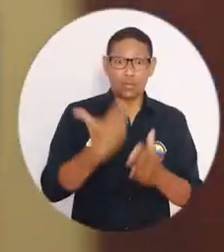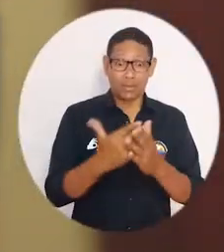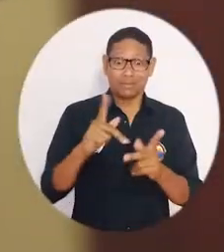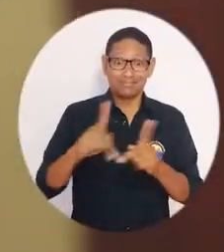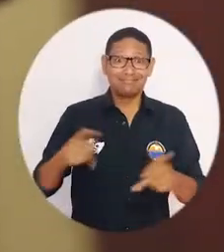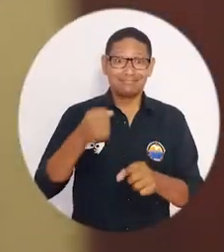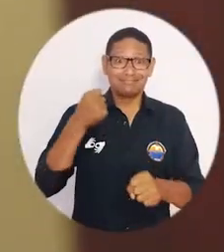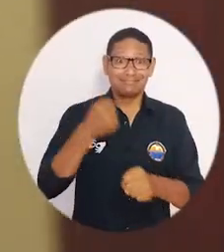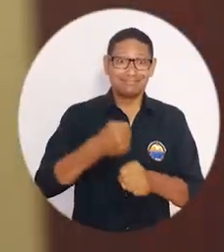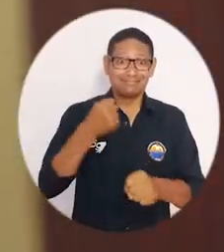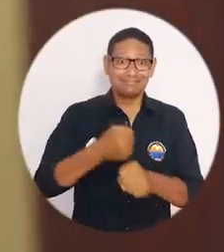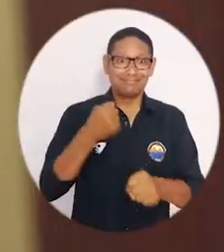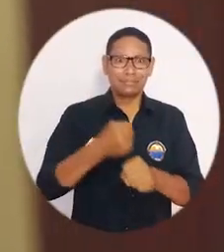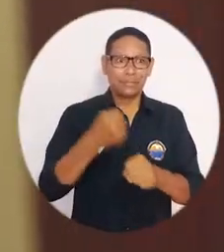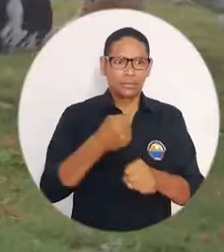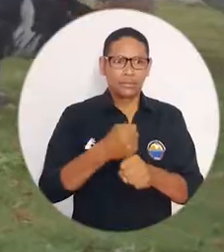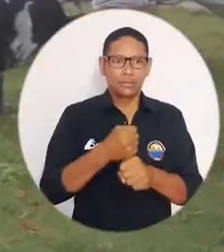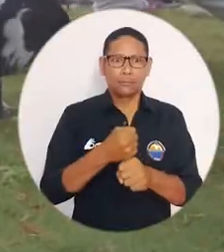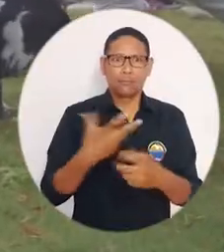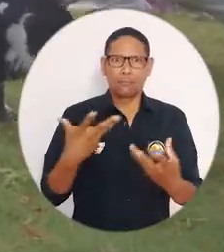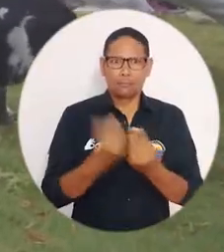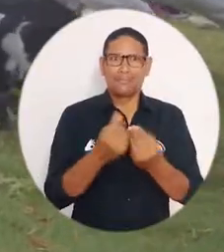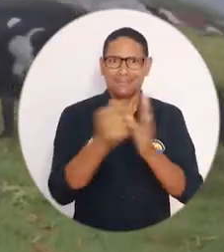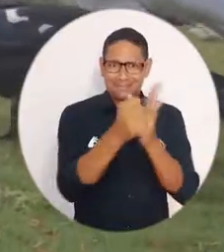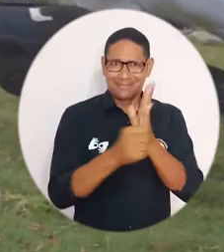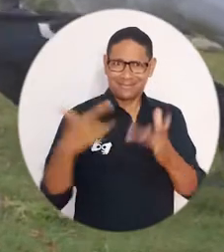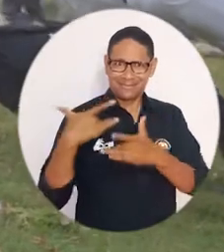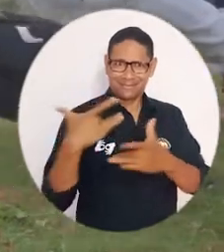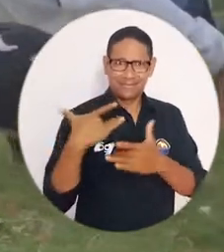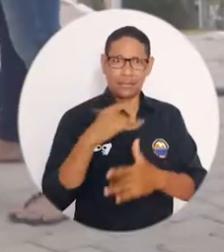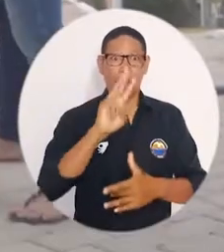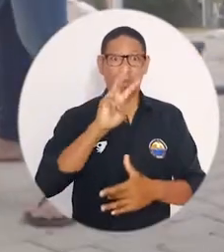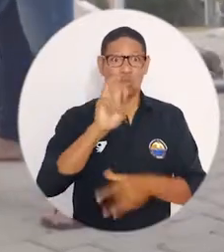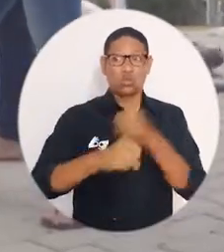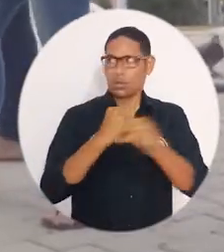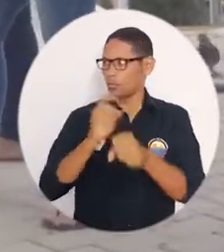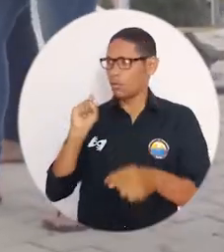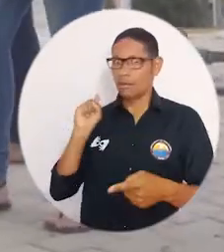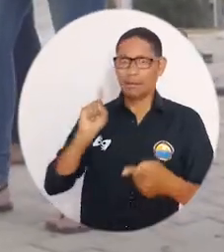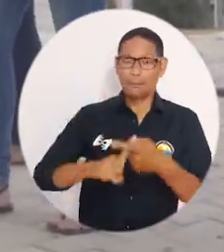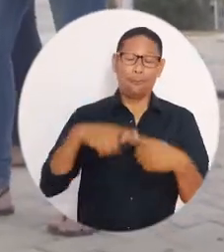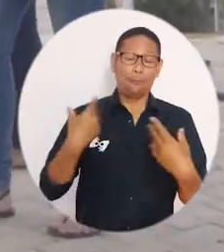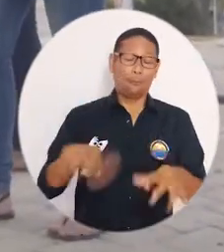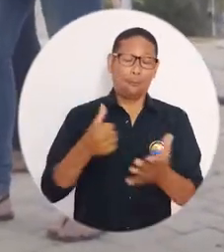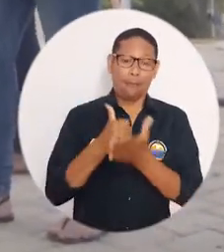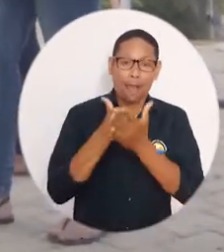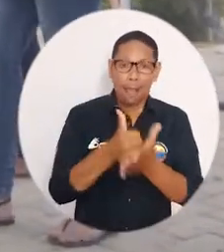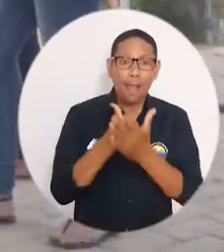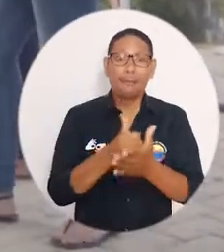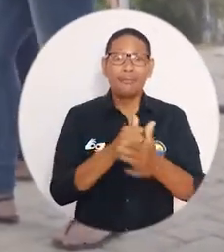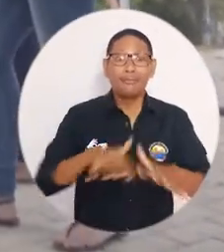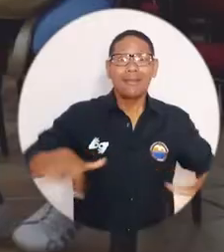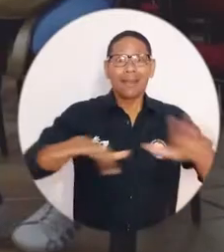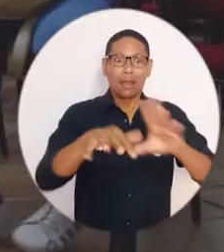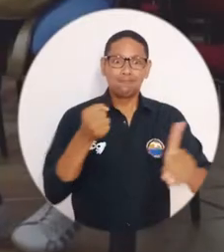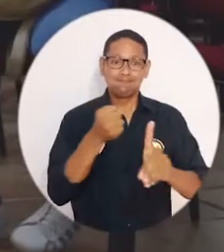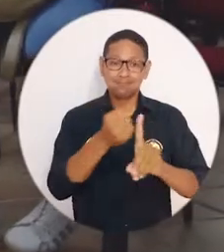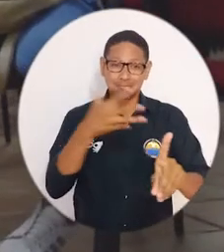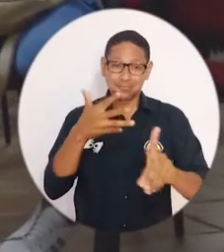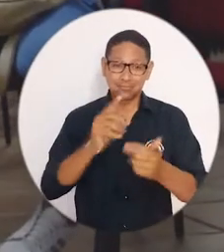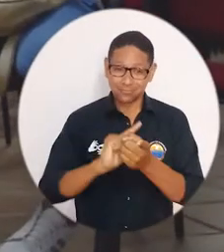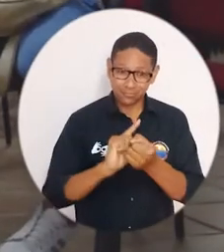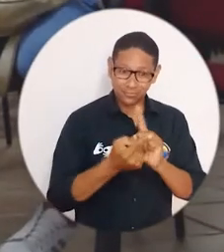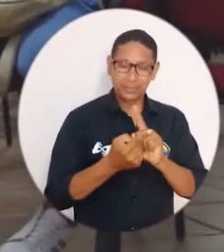Los nuevos voluntarios se unen al colectivo universitario que durante 8 años ha desarrollado acciones de alto impacto para la transformación del